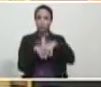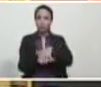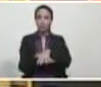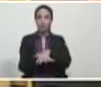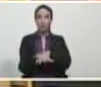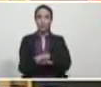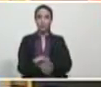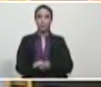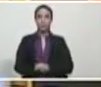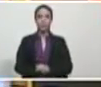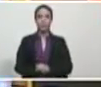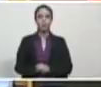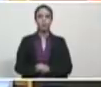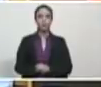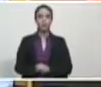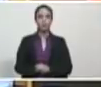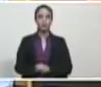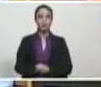en las aguas